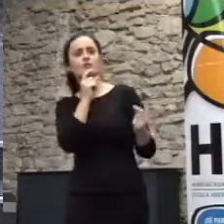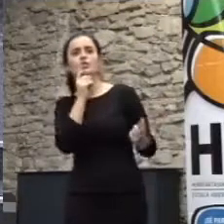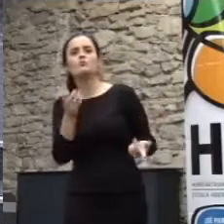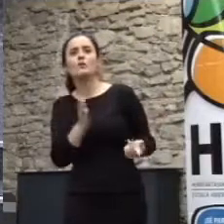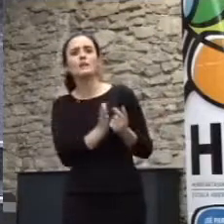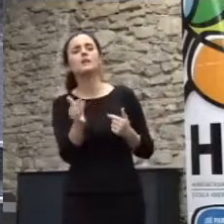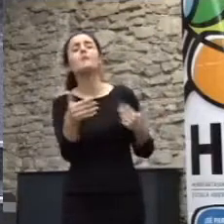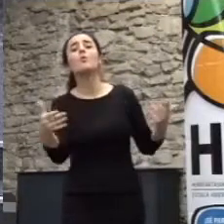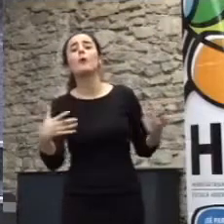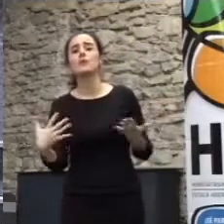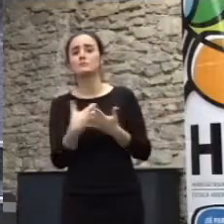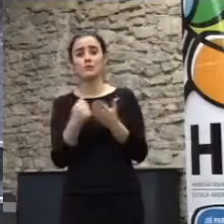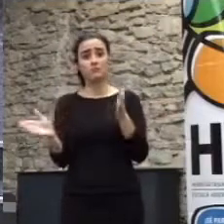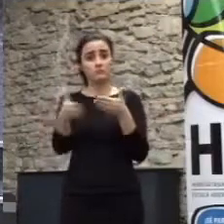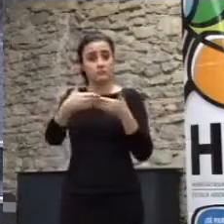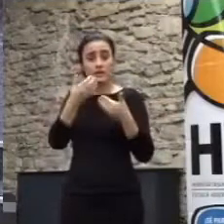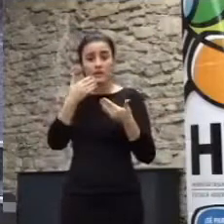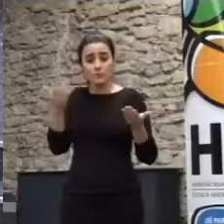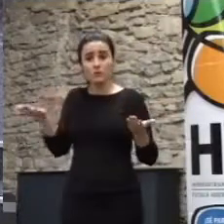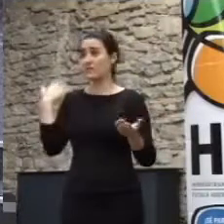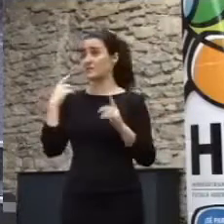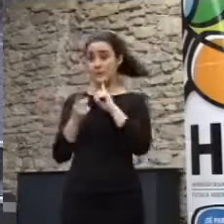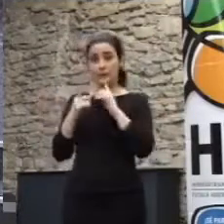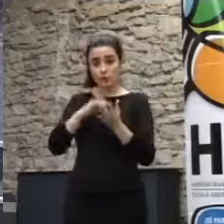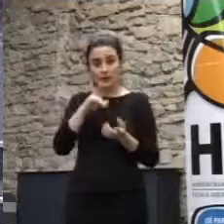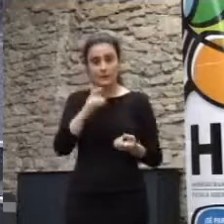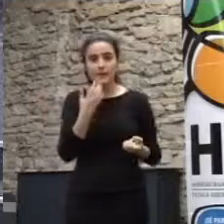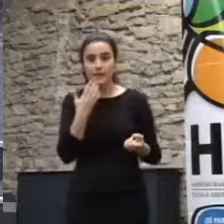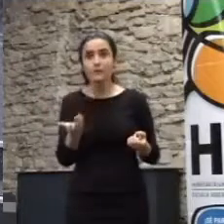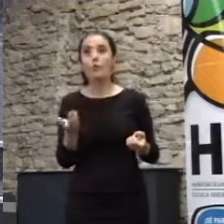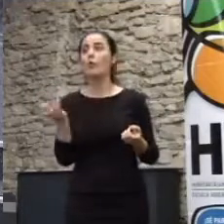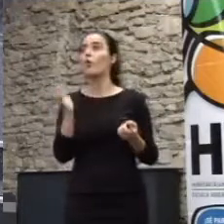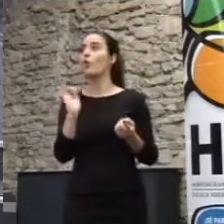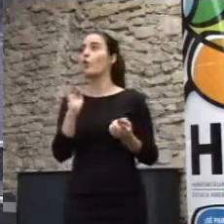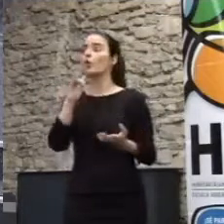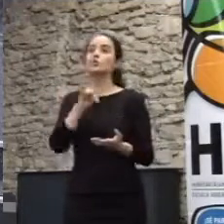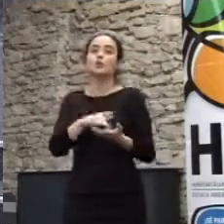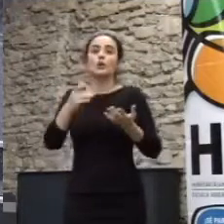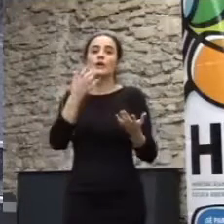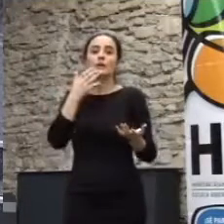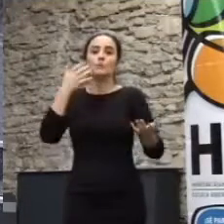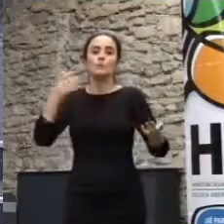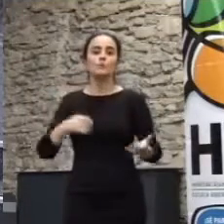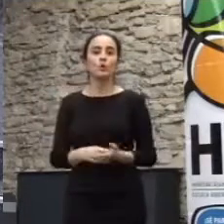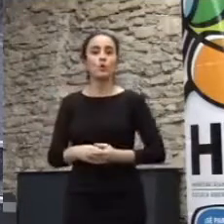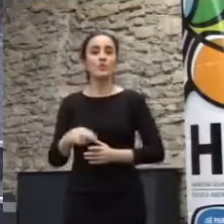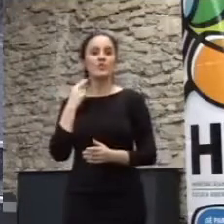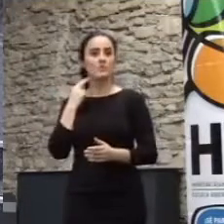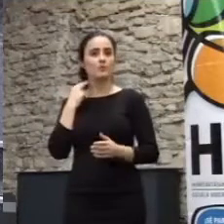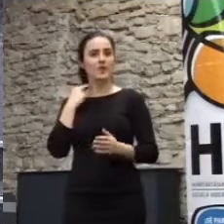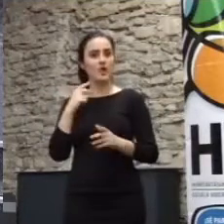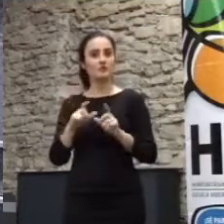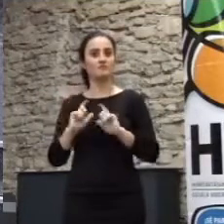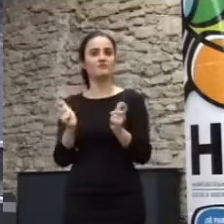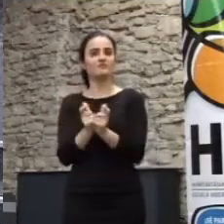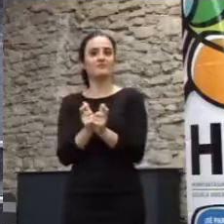¿cuál es? Cerramos todo, como ocurría antes en Bilbao, como ocurre en las sesiones en Diputación. Tú